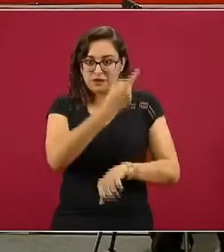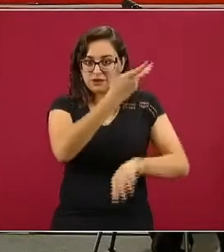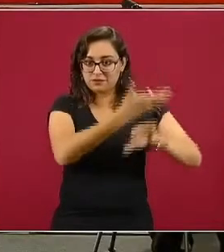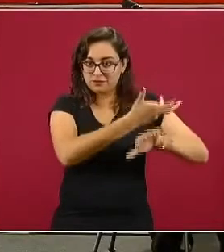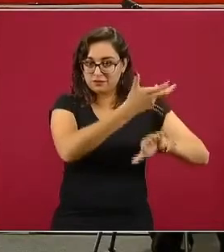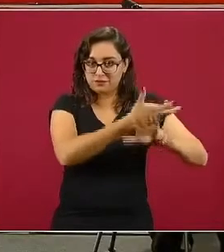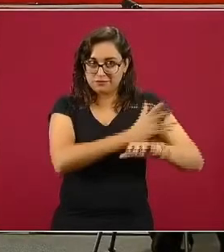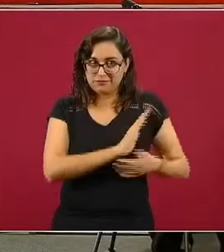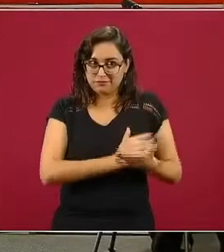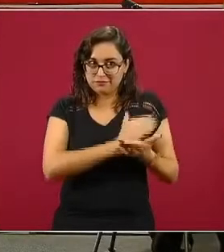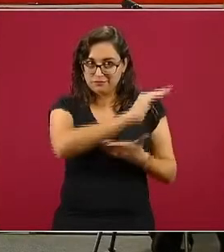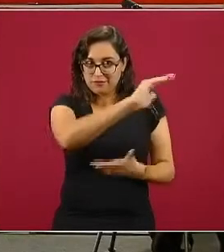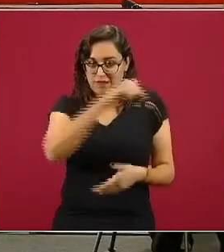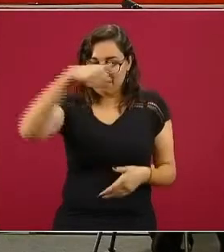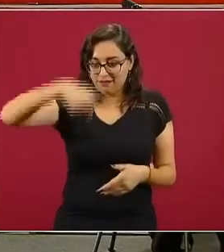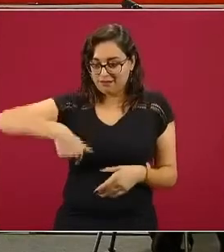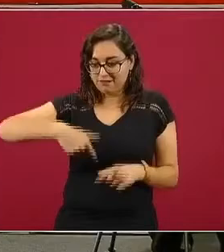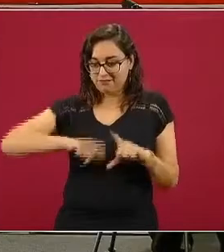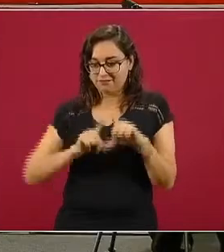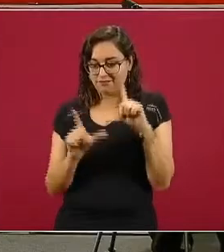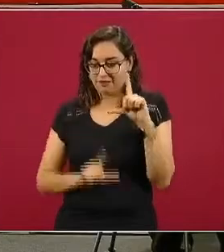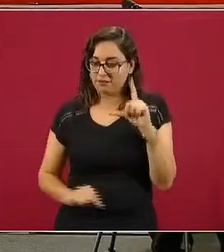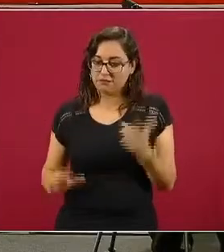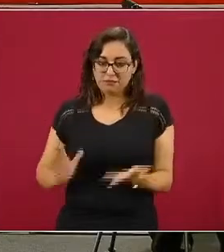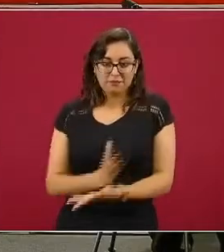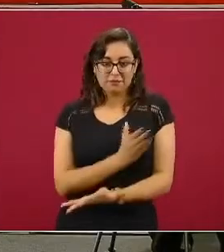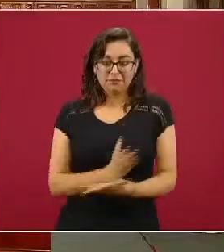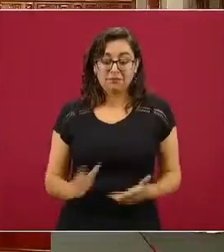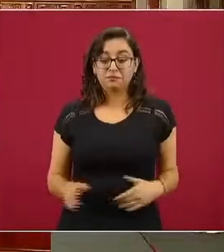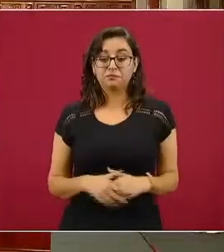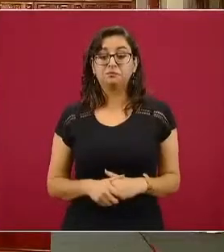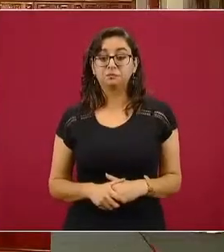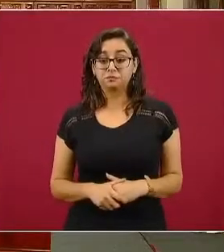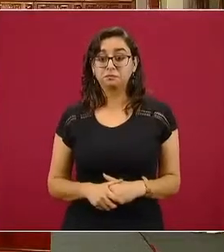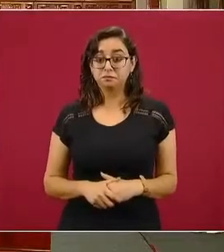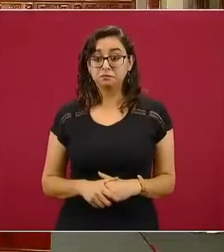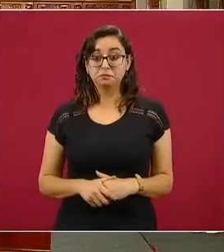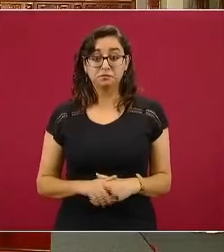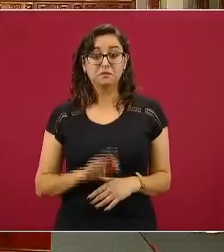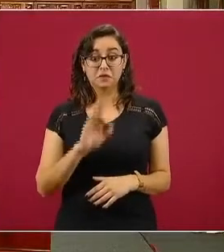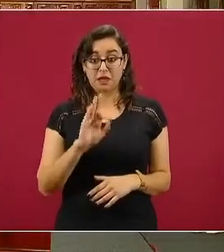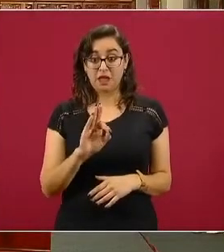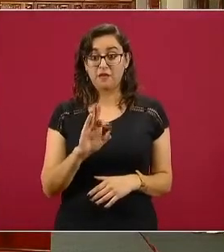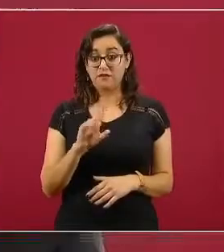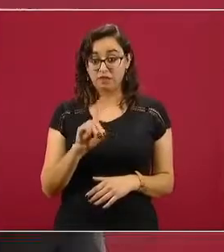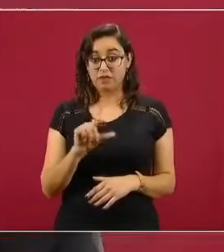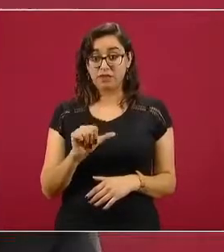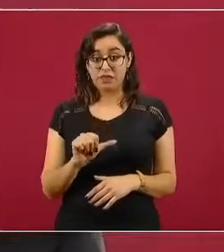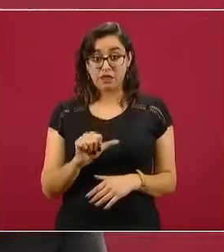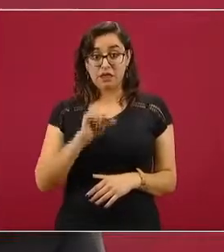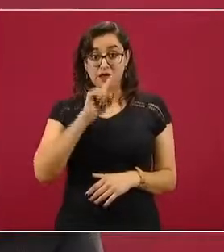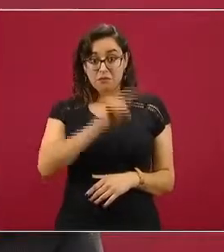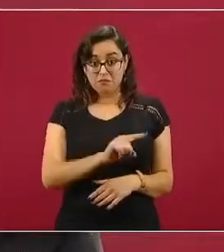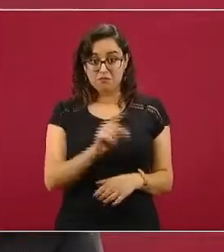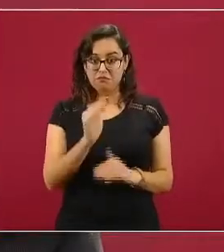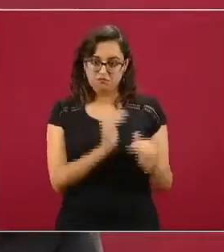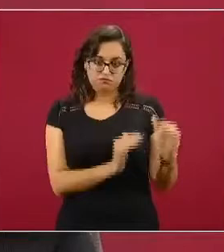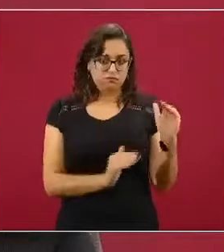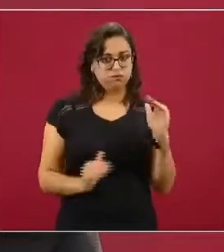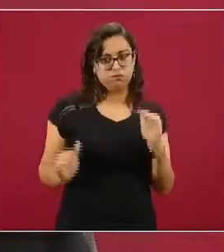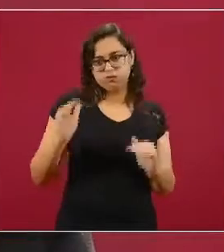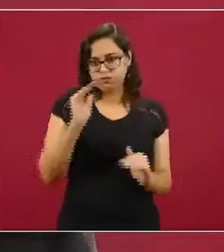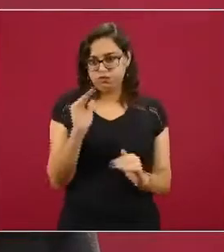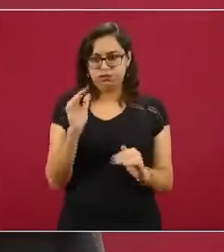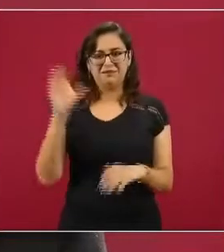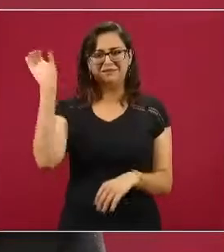Unidos mexicanos. Ciertamente la FDA es una agencia de regulación sanitaria de alto nivel de